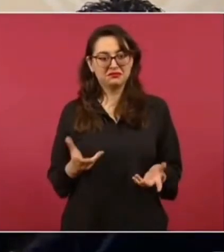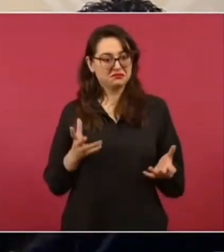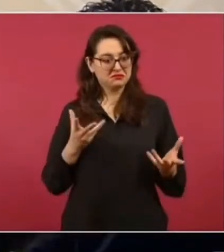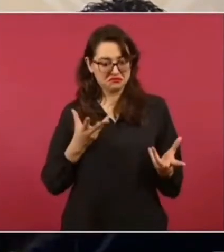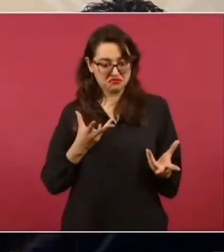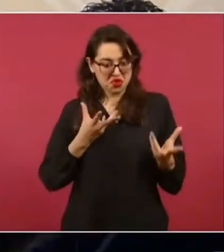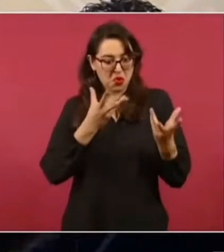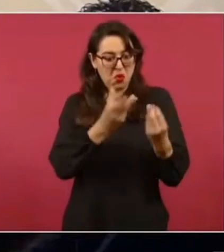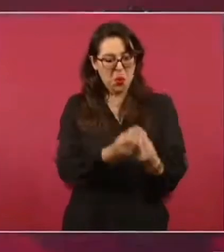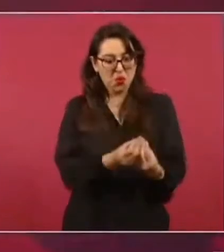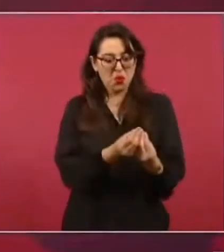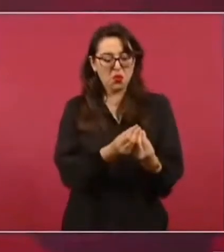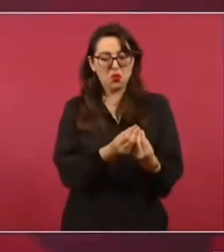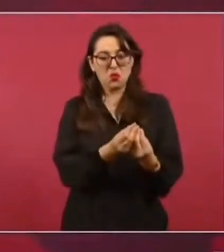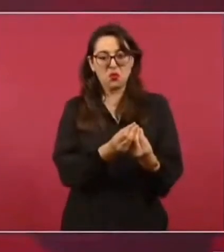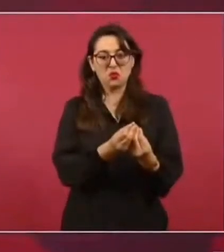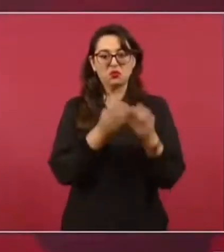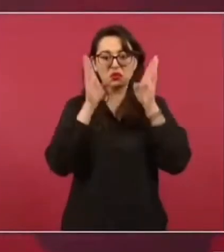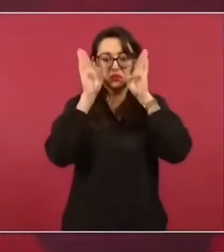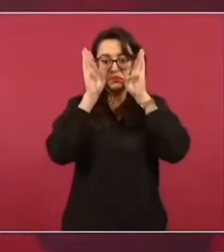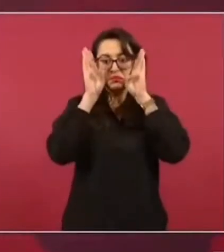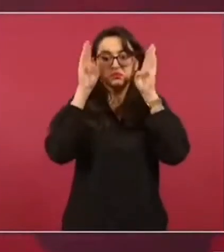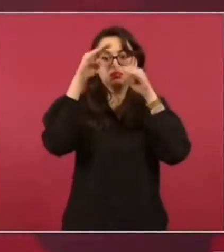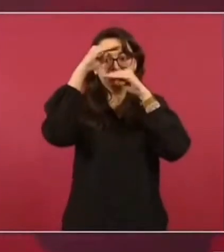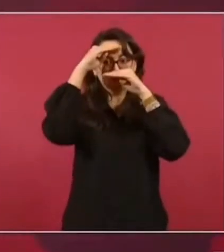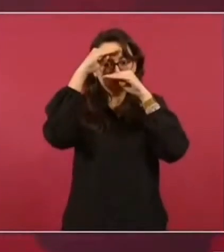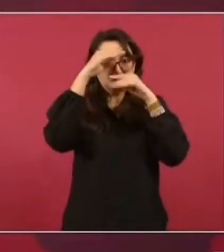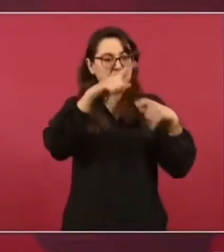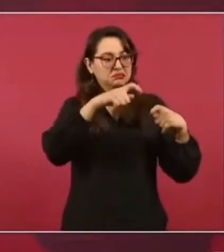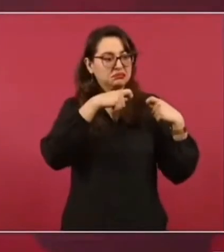acorde con lo que estaba pasando en el mundo,